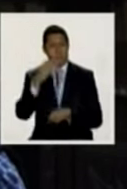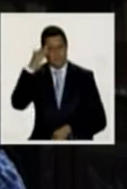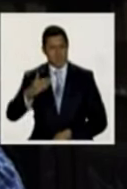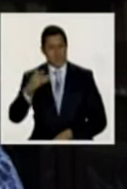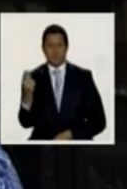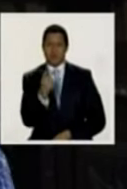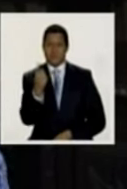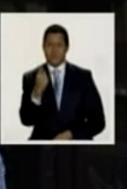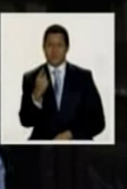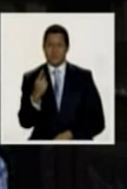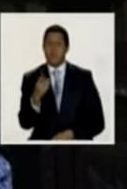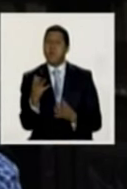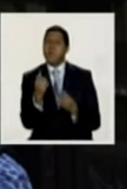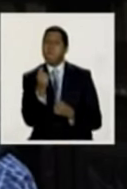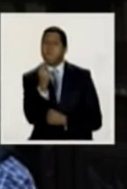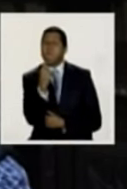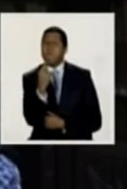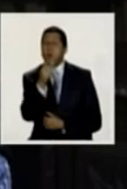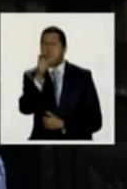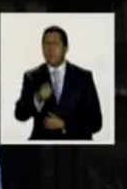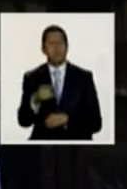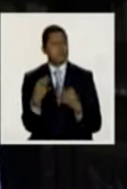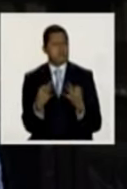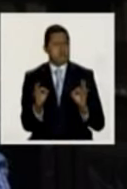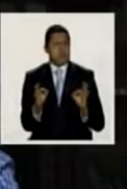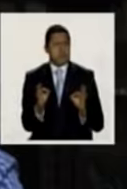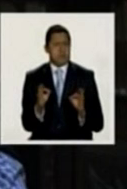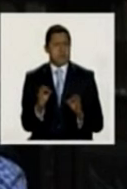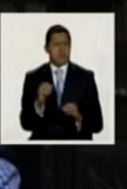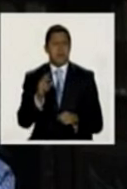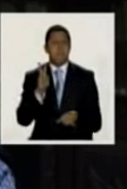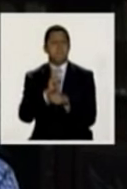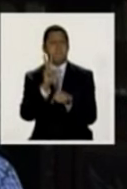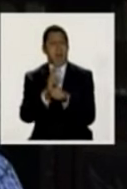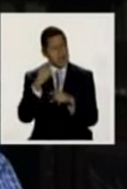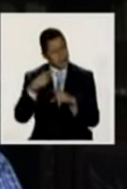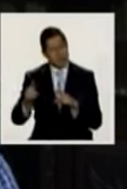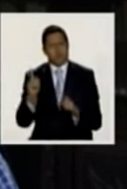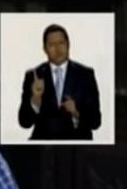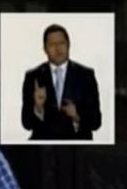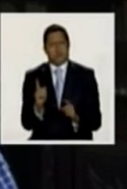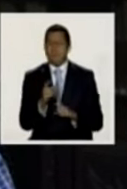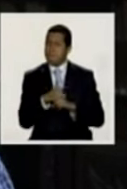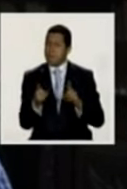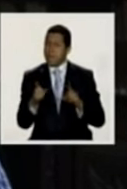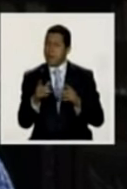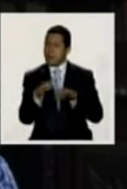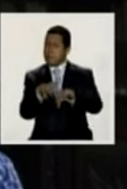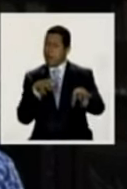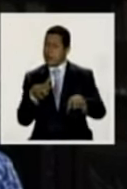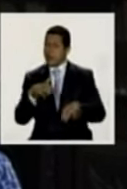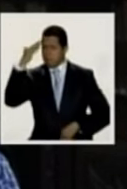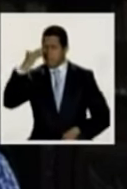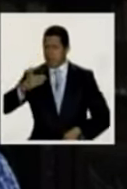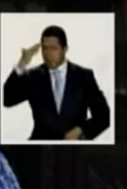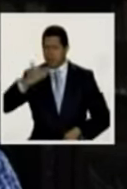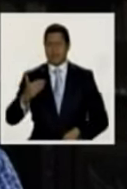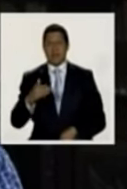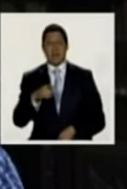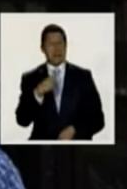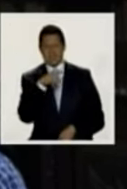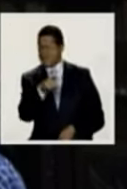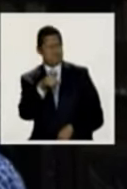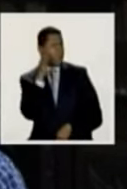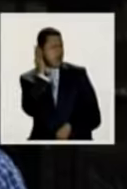militares. Había habido muy pocos civiles, como el caso de Vargas y algunos otros por ahí, pero normalmente habían sido militares. Entonces ella